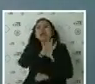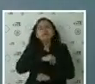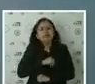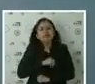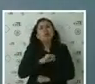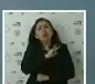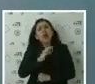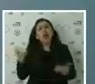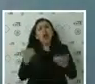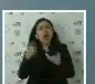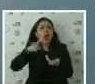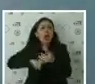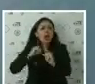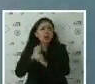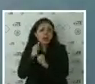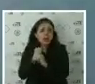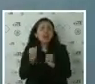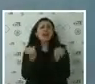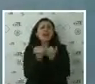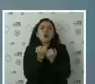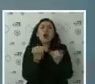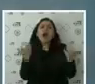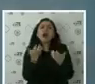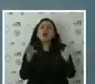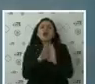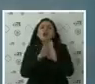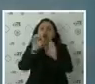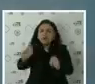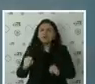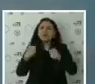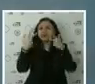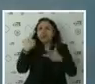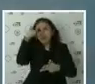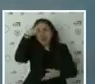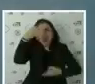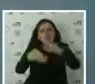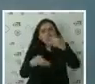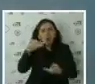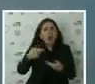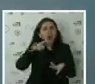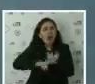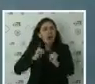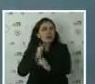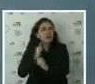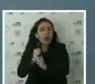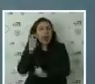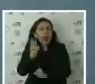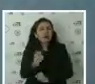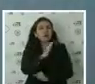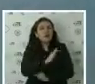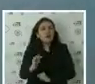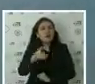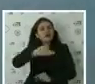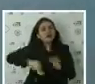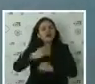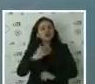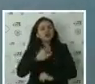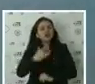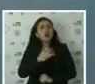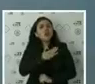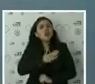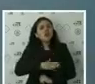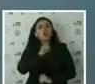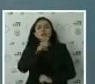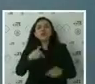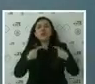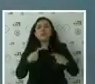digital e incluso buscar que haya comparecencias vía electrónica para que a partir de ahí pues podamos tener certeza de que son ellos